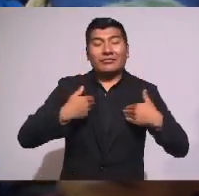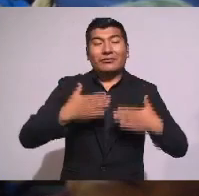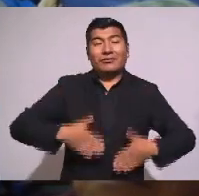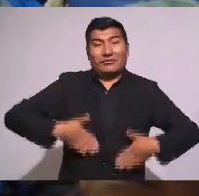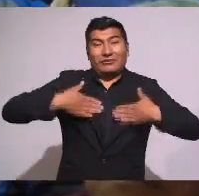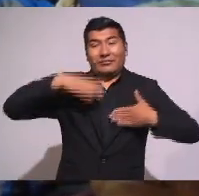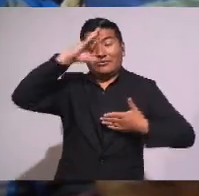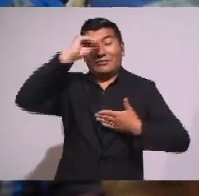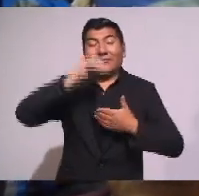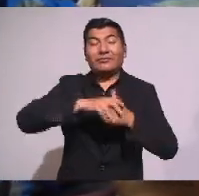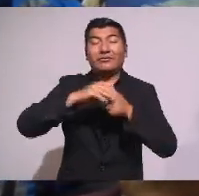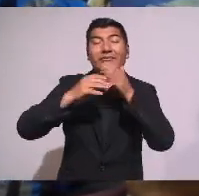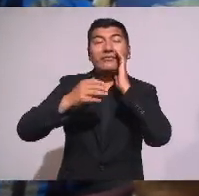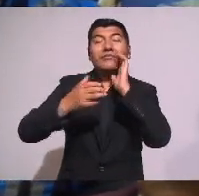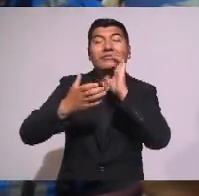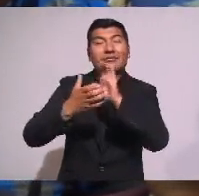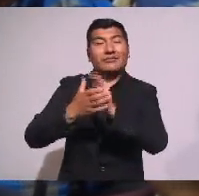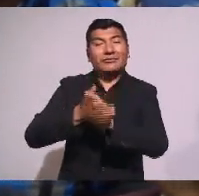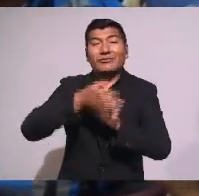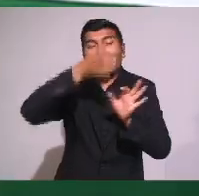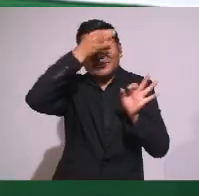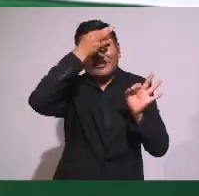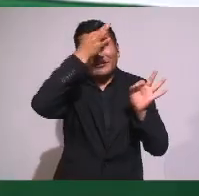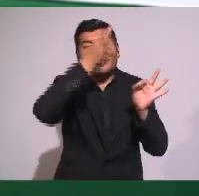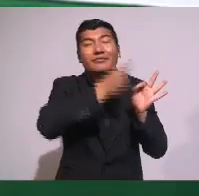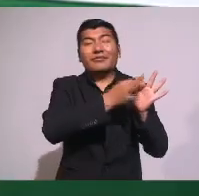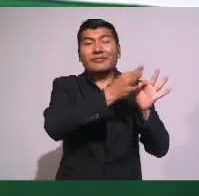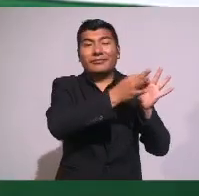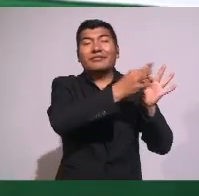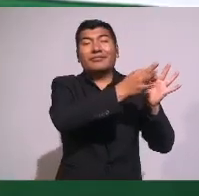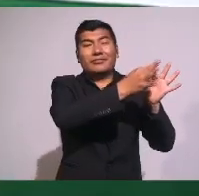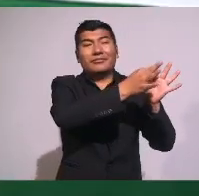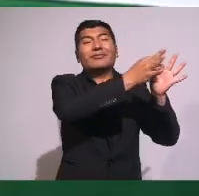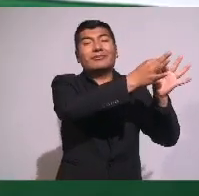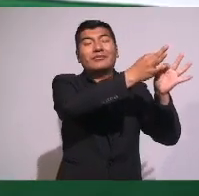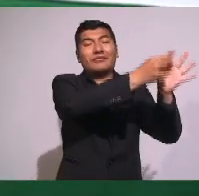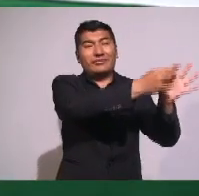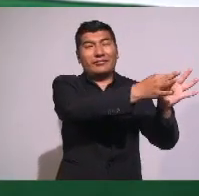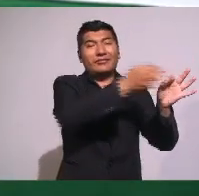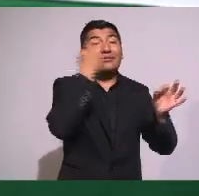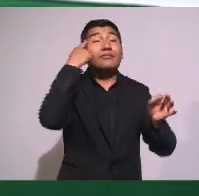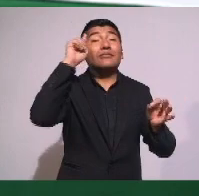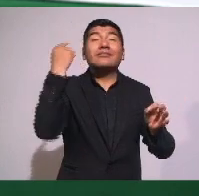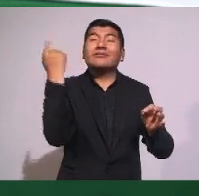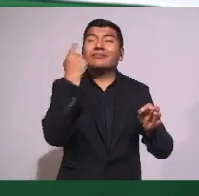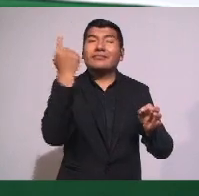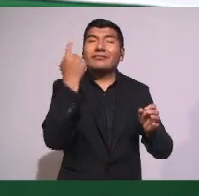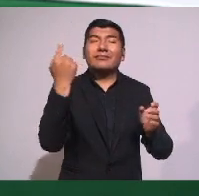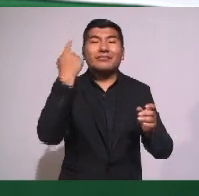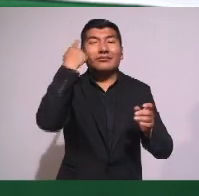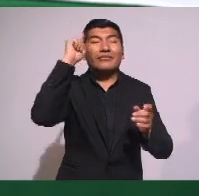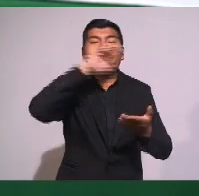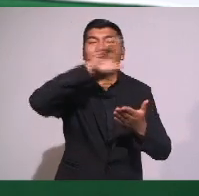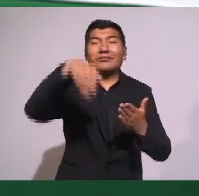matrimonial para siempre y en fidelidad. Vida matrimonial para siempre, para toda la vida.